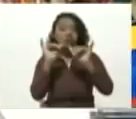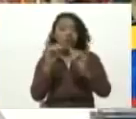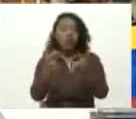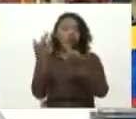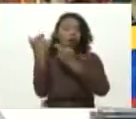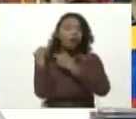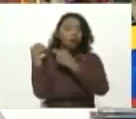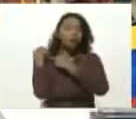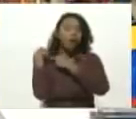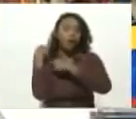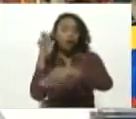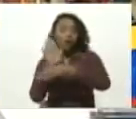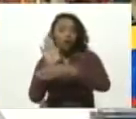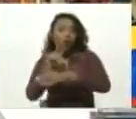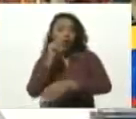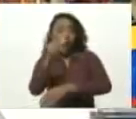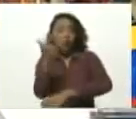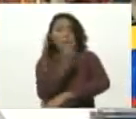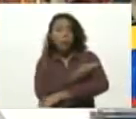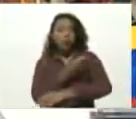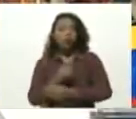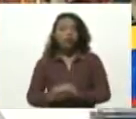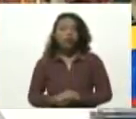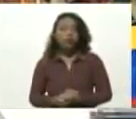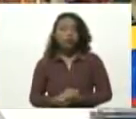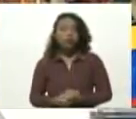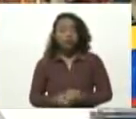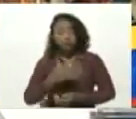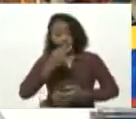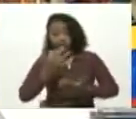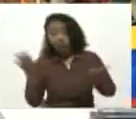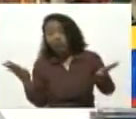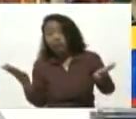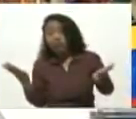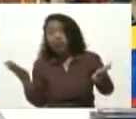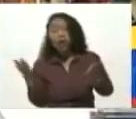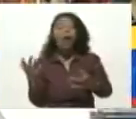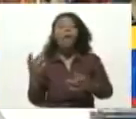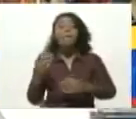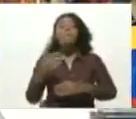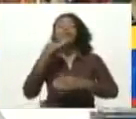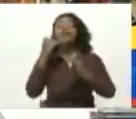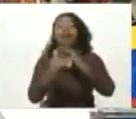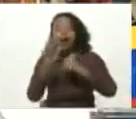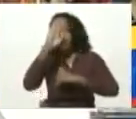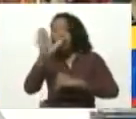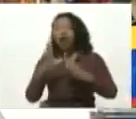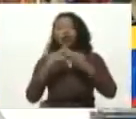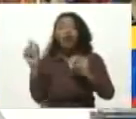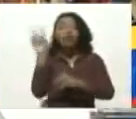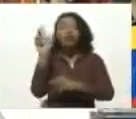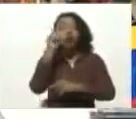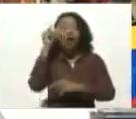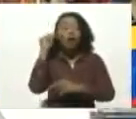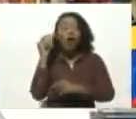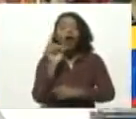autoprotegerte con tu vacunación, ¿verdad? Es un mensaje directo a todos los venezolanos, a los